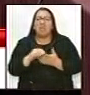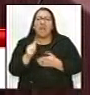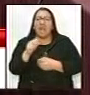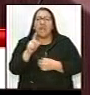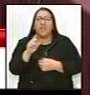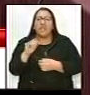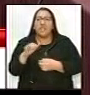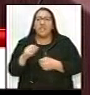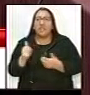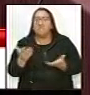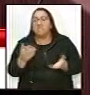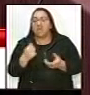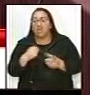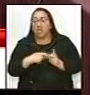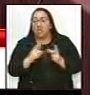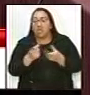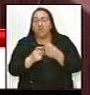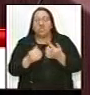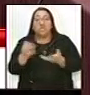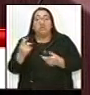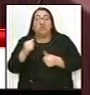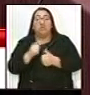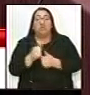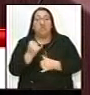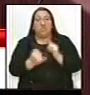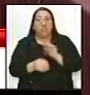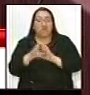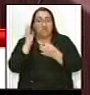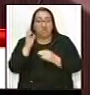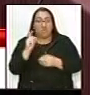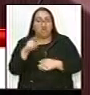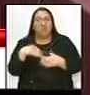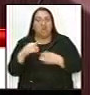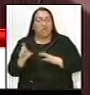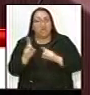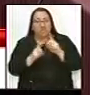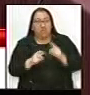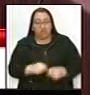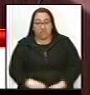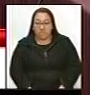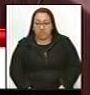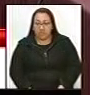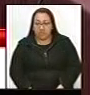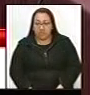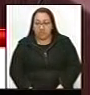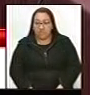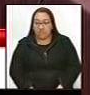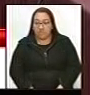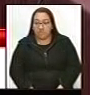agradeceré esperar que termine la exposición para poder realizar las preguntas